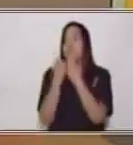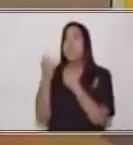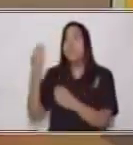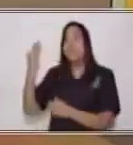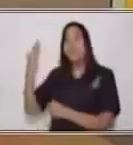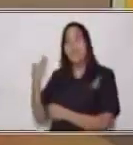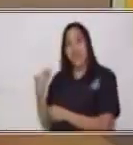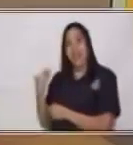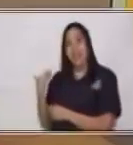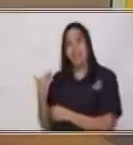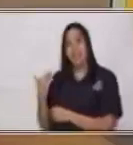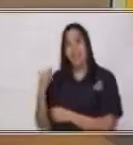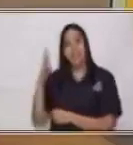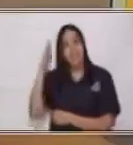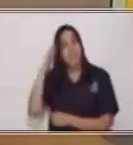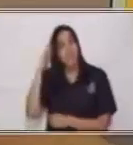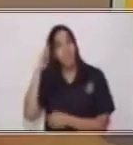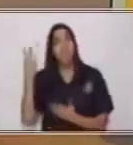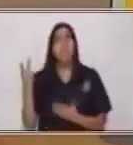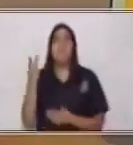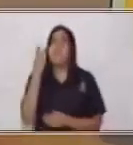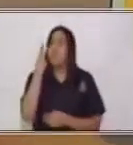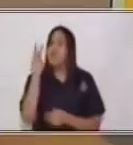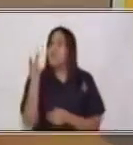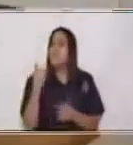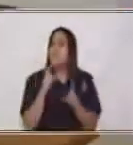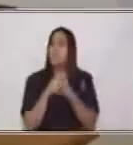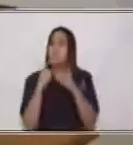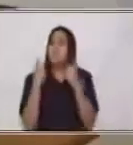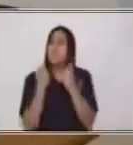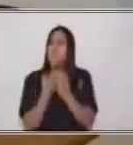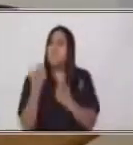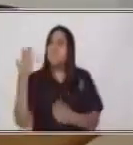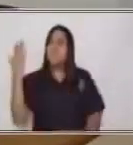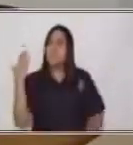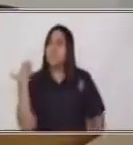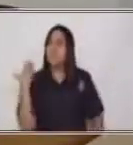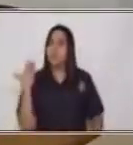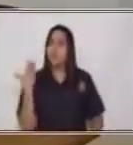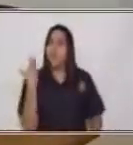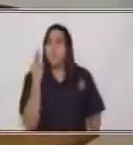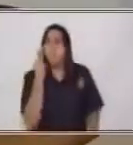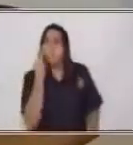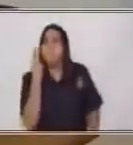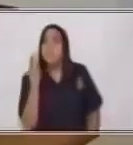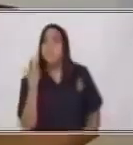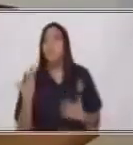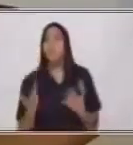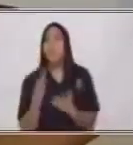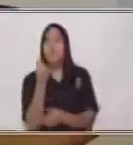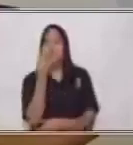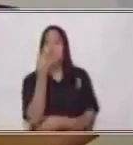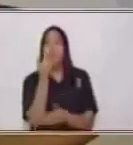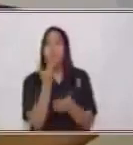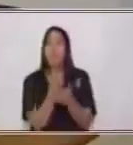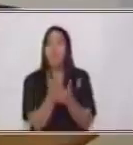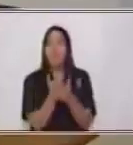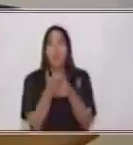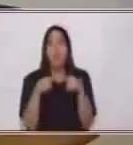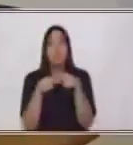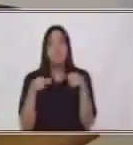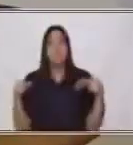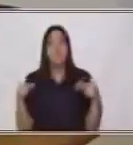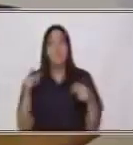3 clases anteriores. ¿Qué vimos en las clases anteriores? Vimos el valor de las monedas y los